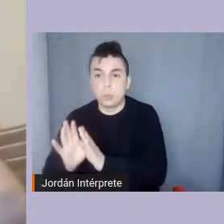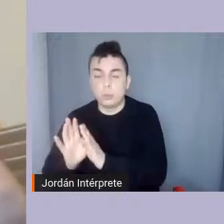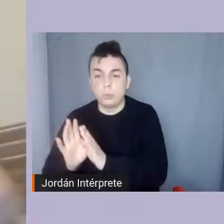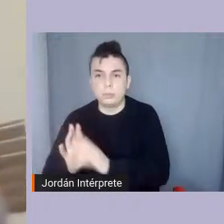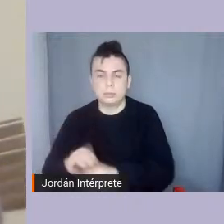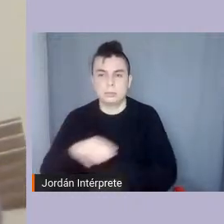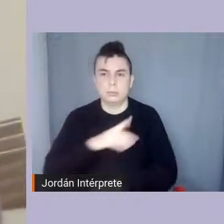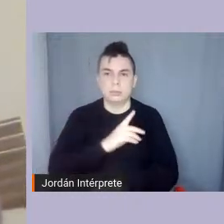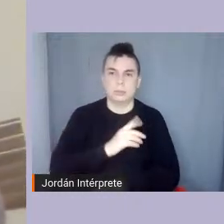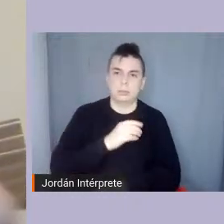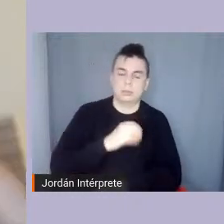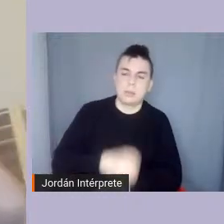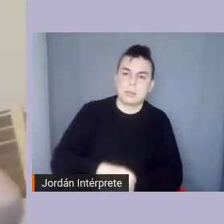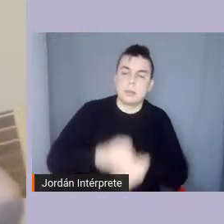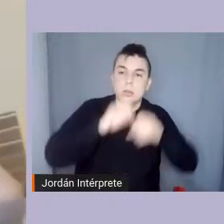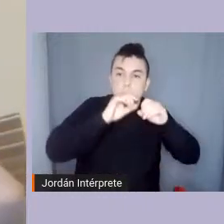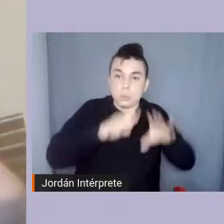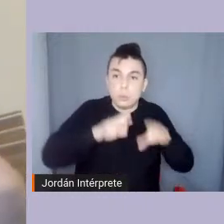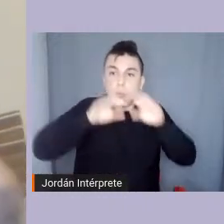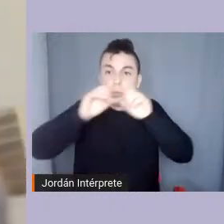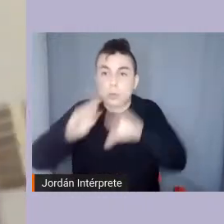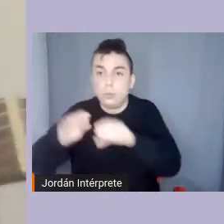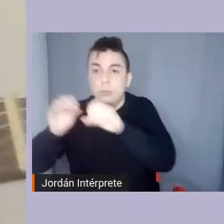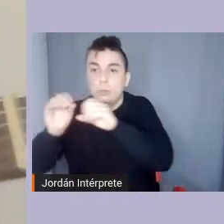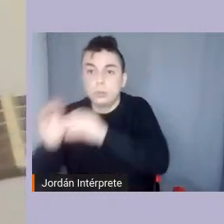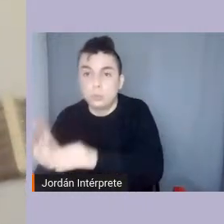Dum, dum, dum.